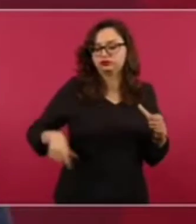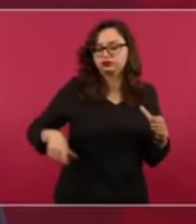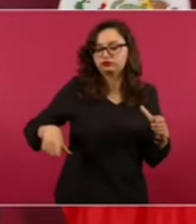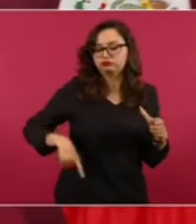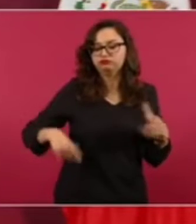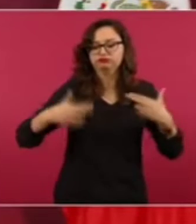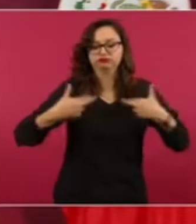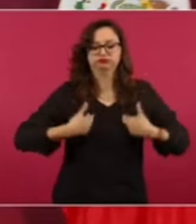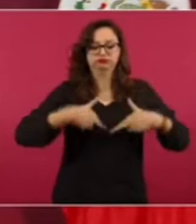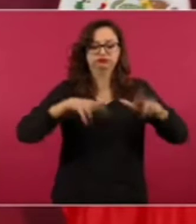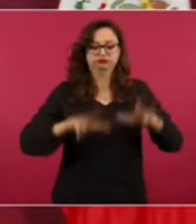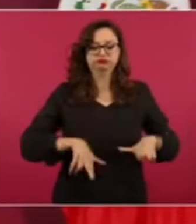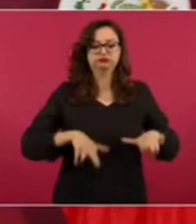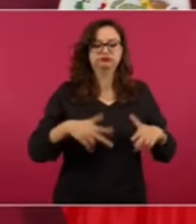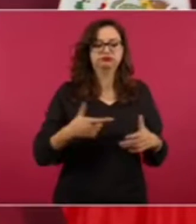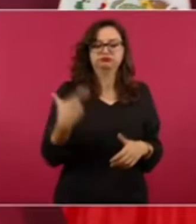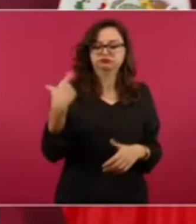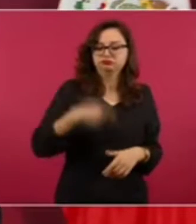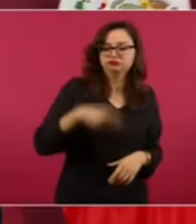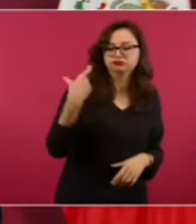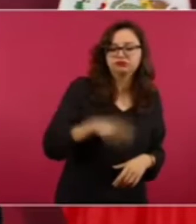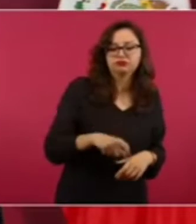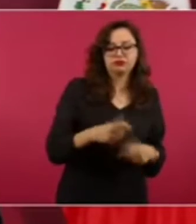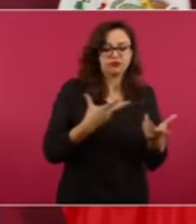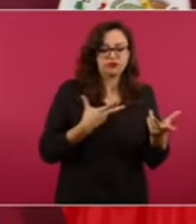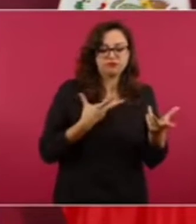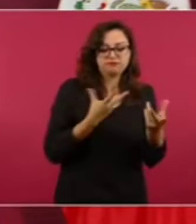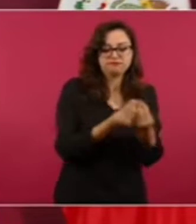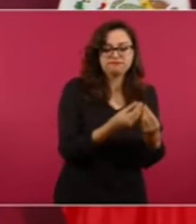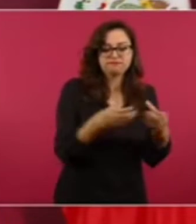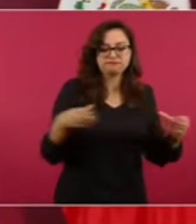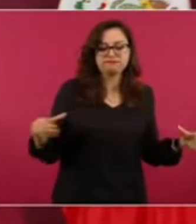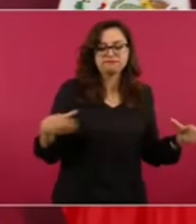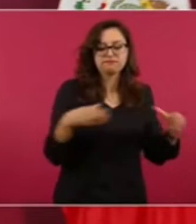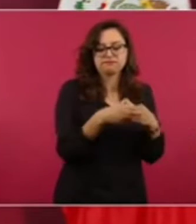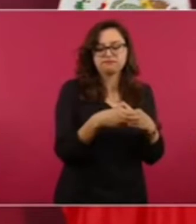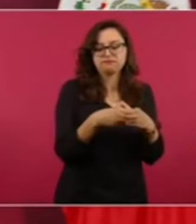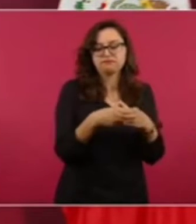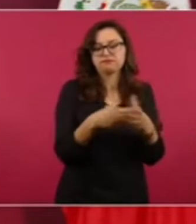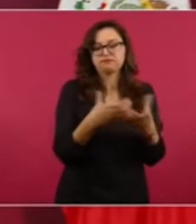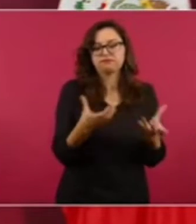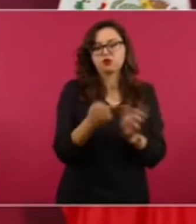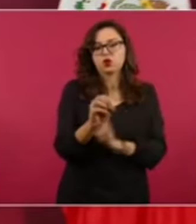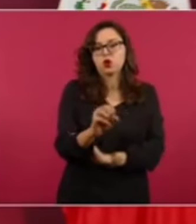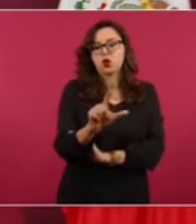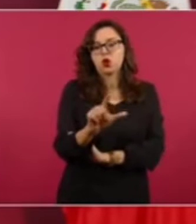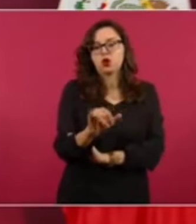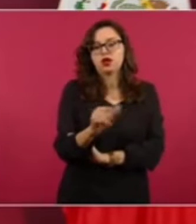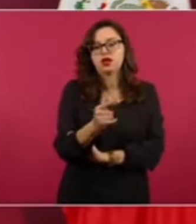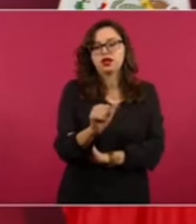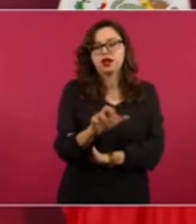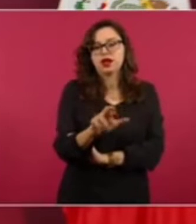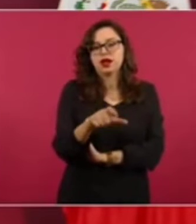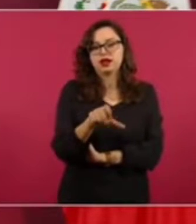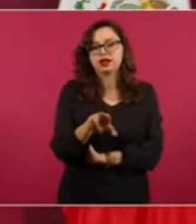ricos, para decirlo con claridad, de acuerdo a la definición aristotélica.